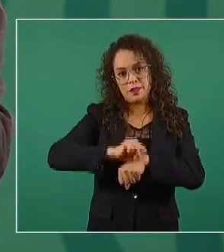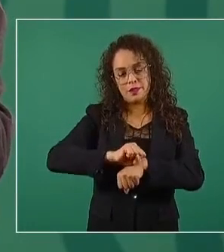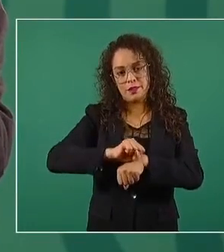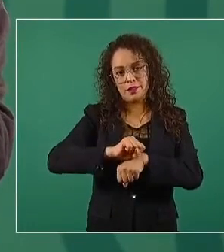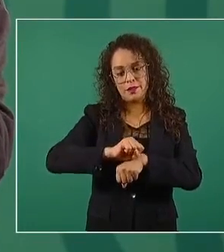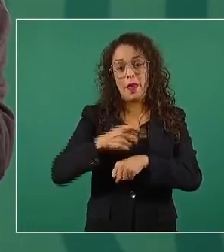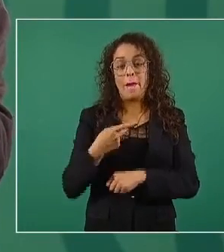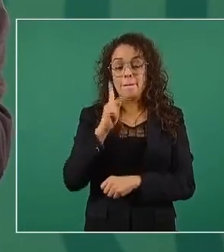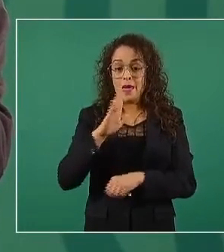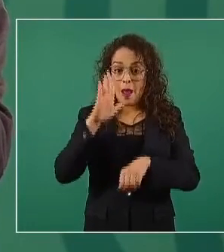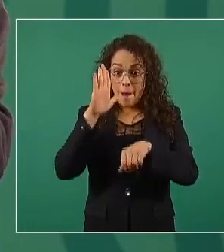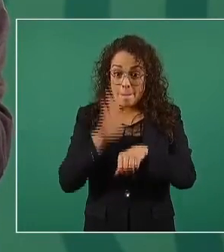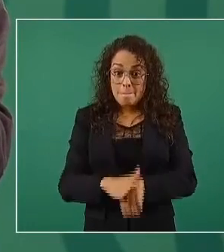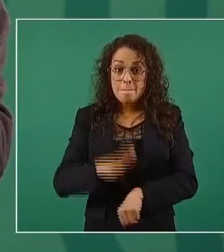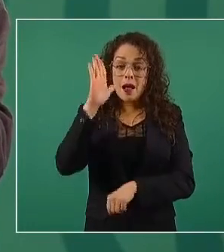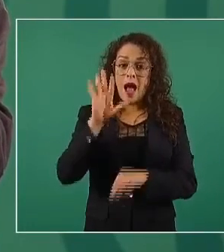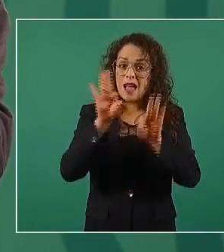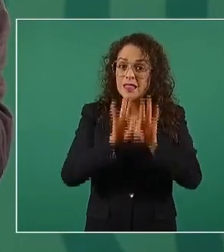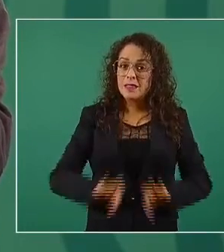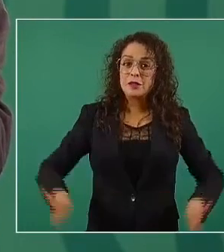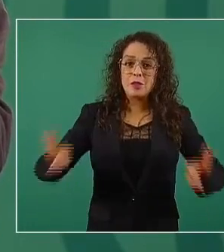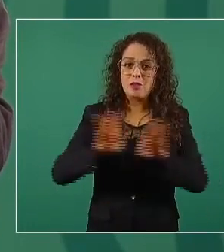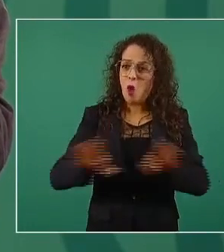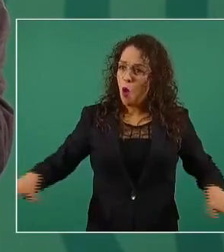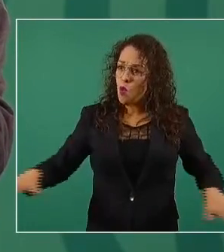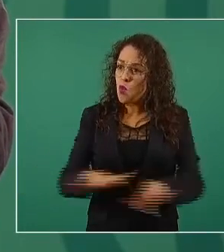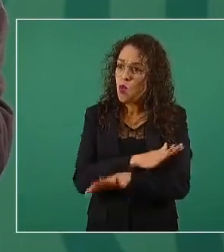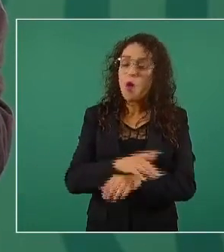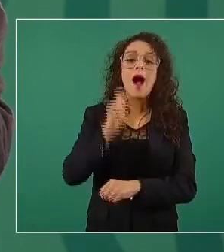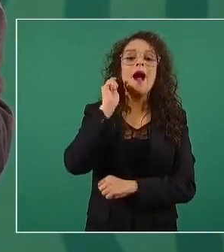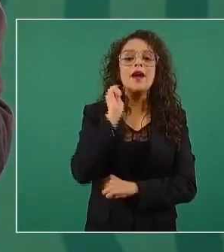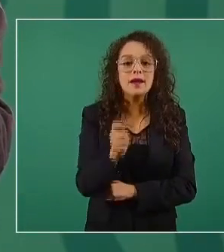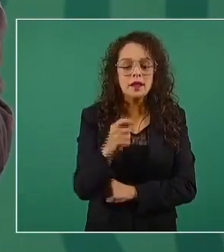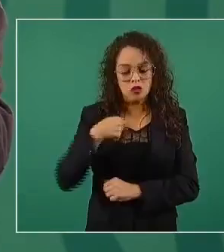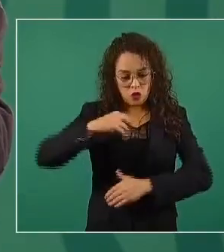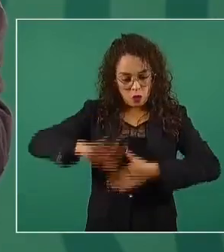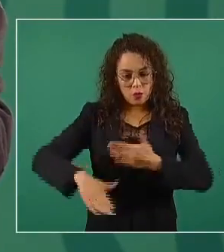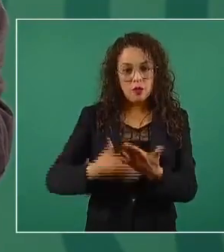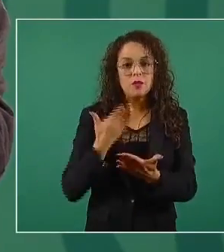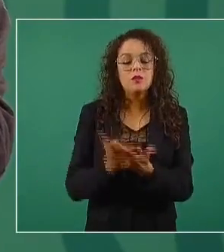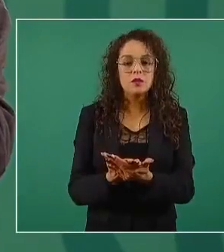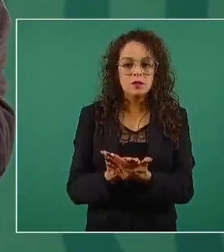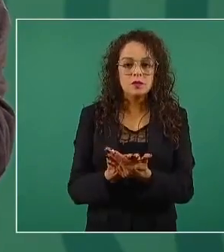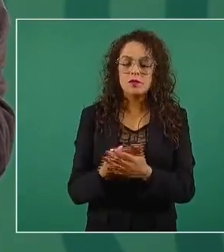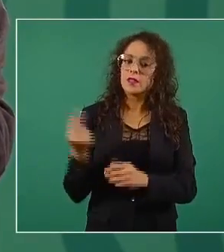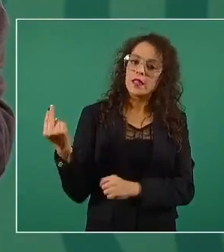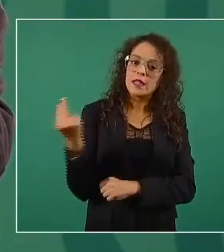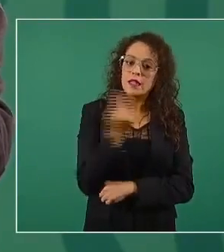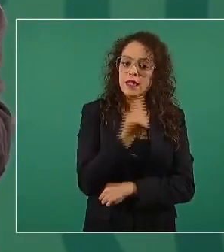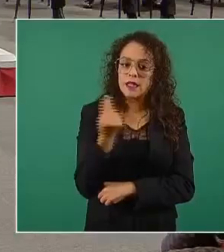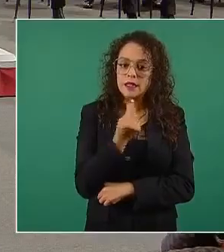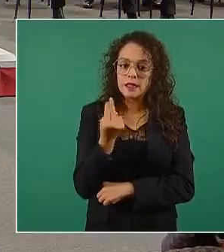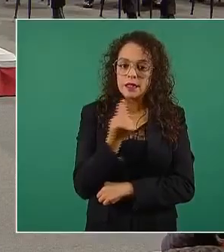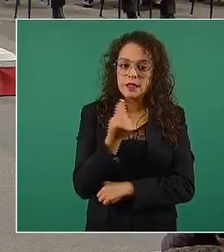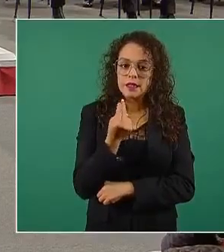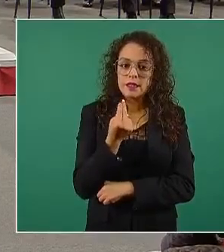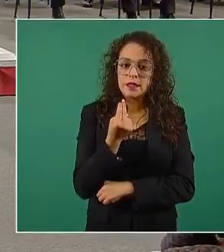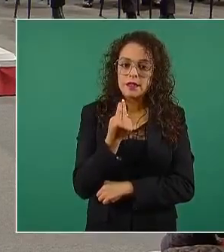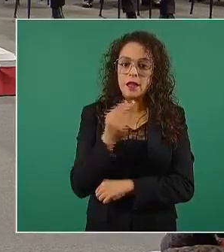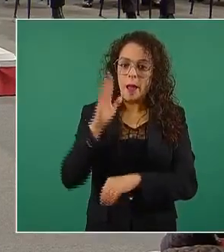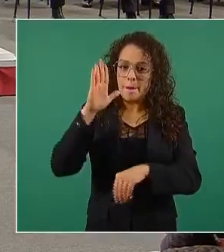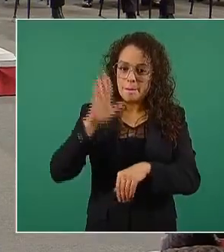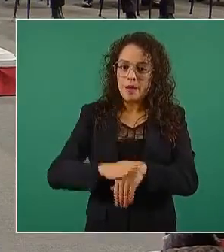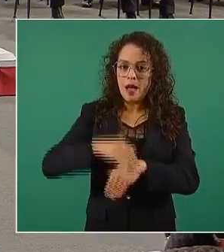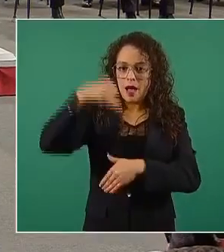el parteaguas que proponemos es que se asegure el conocimiento